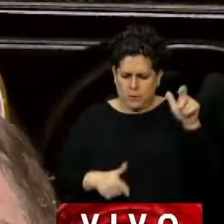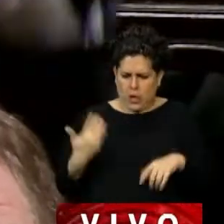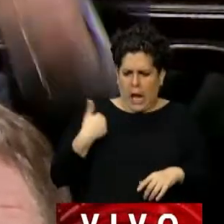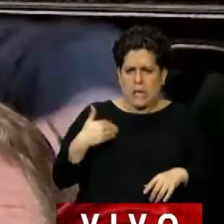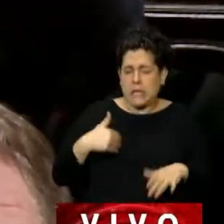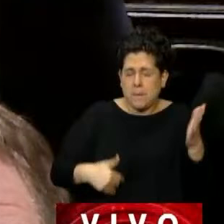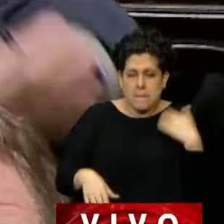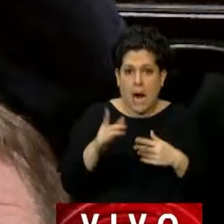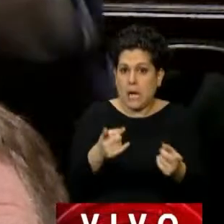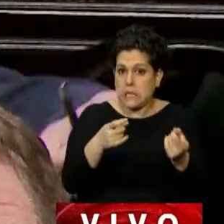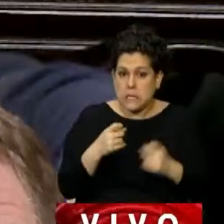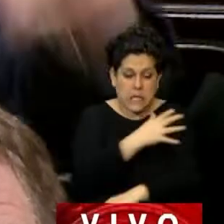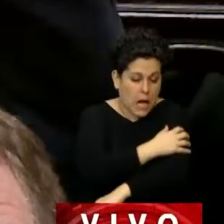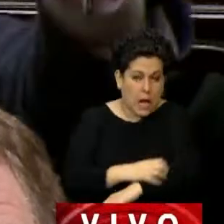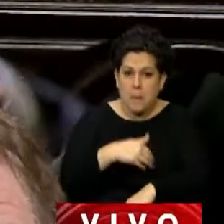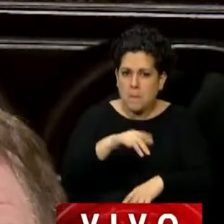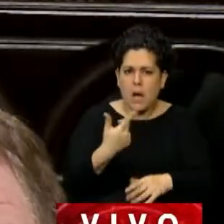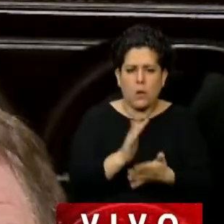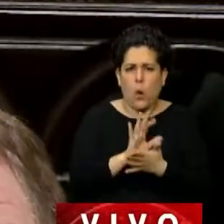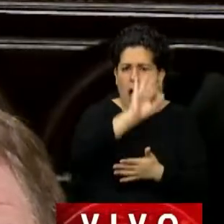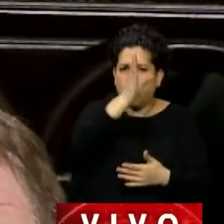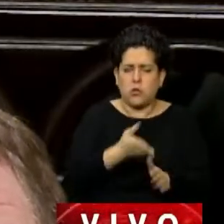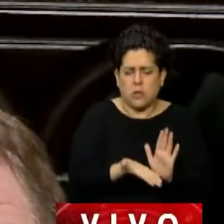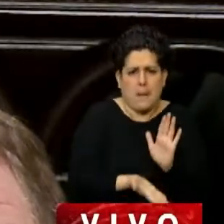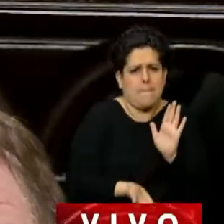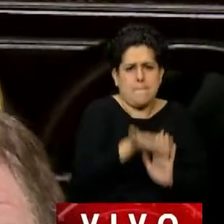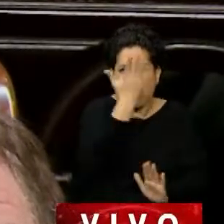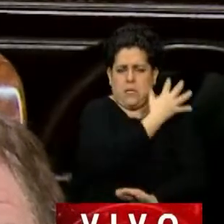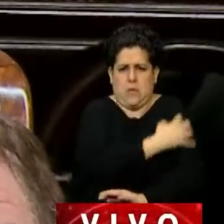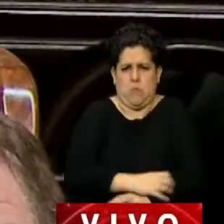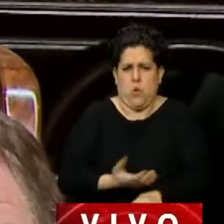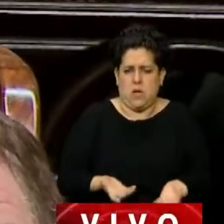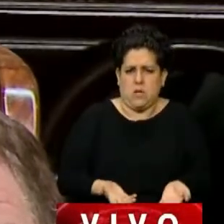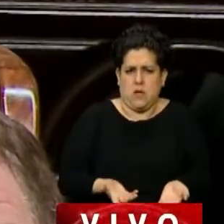vulnerables, con la tasa de inflación más alta desde la salida de la convertibilidad.